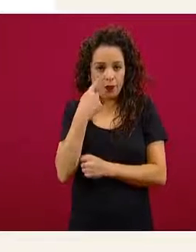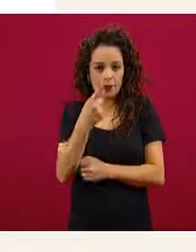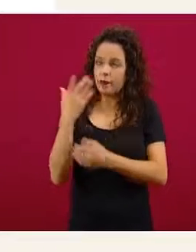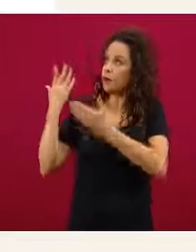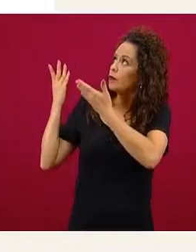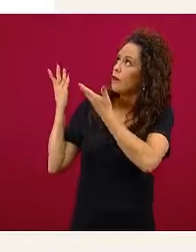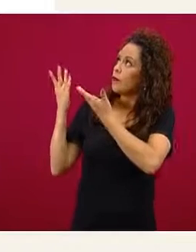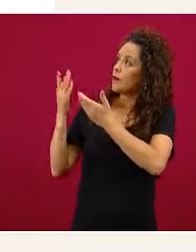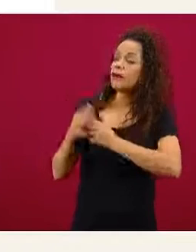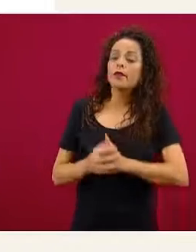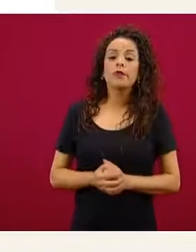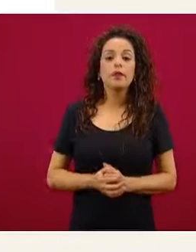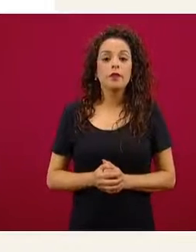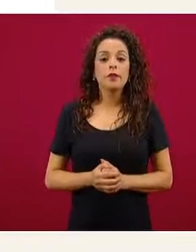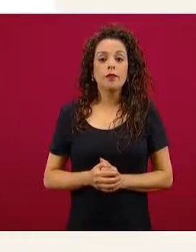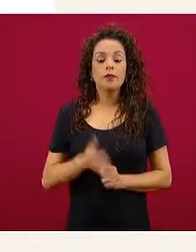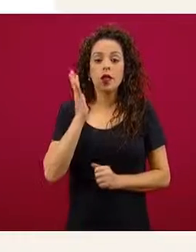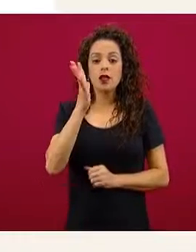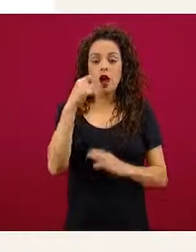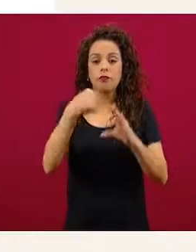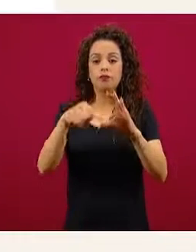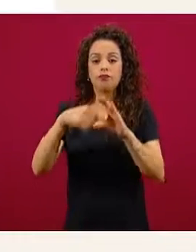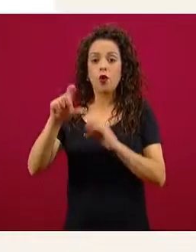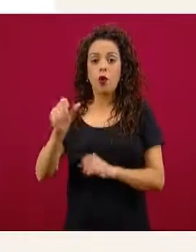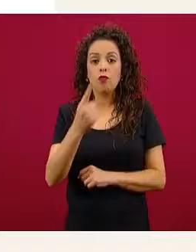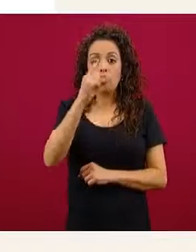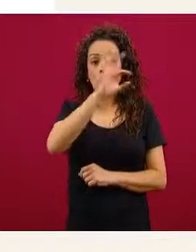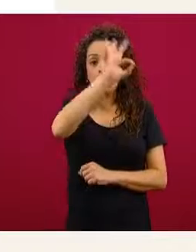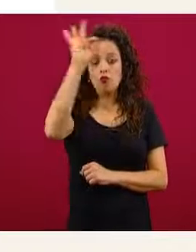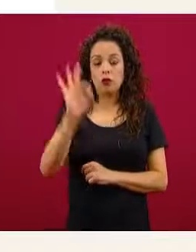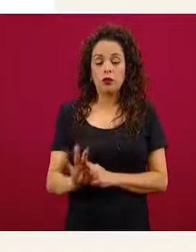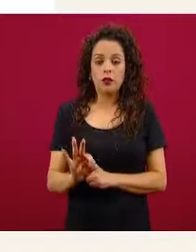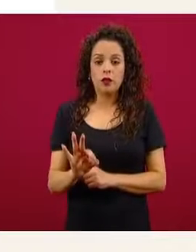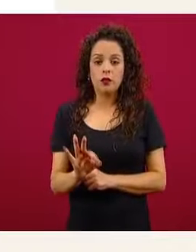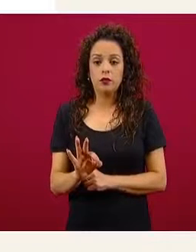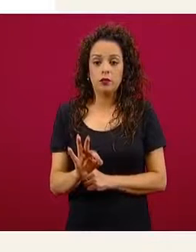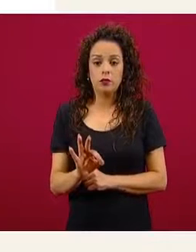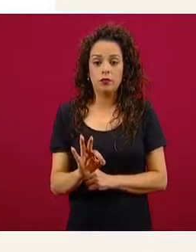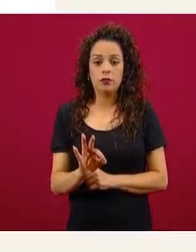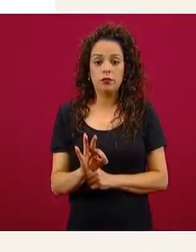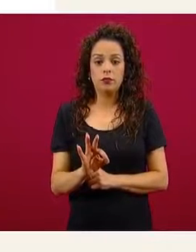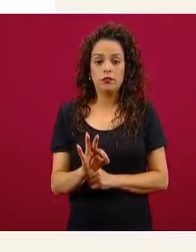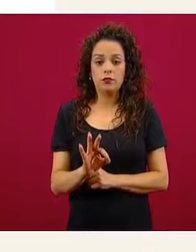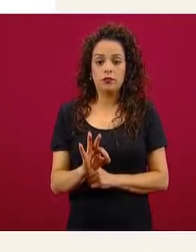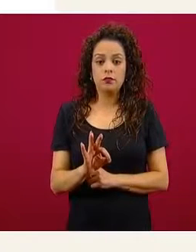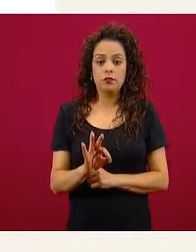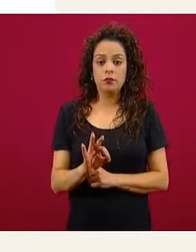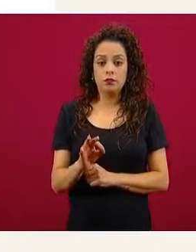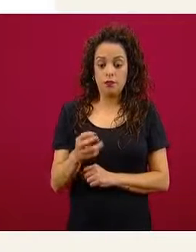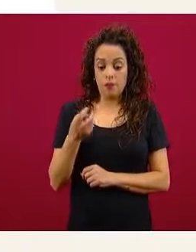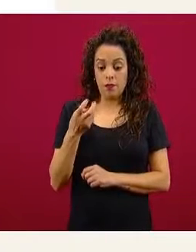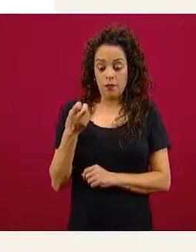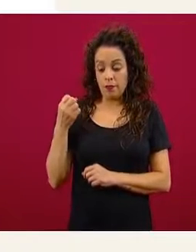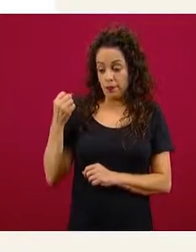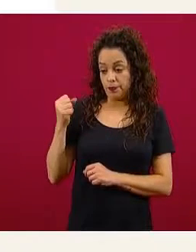las tandas han dispersado el 21% del total, que son a septiembre de